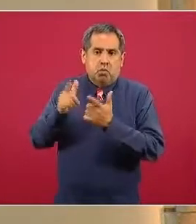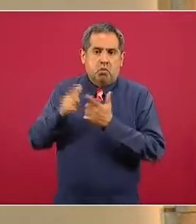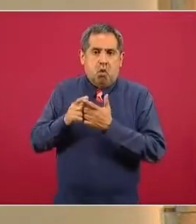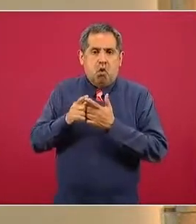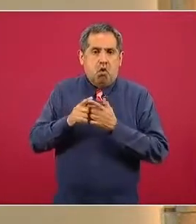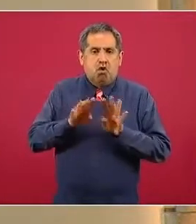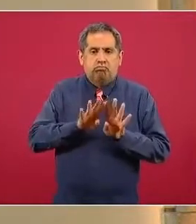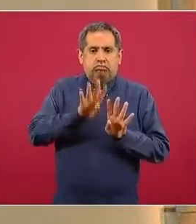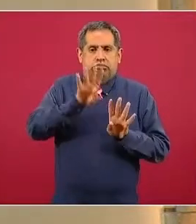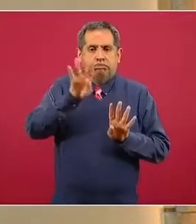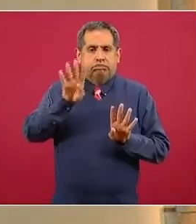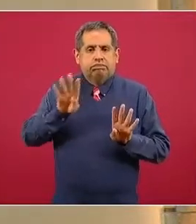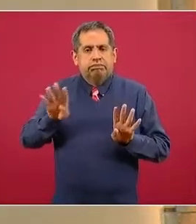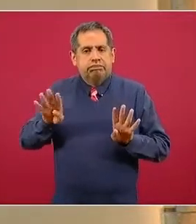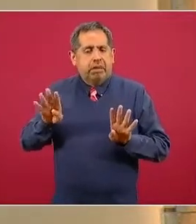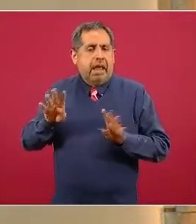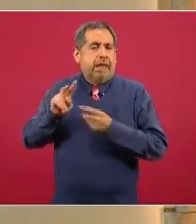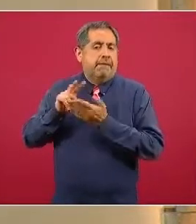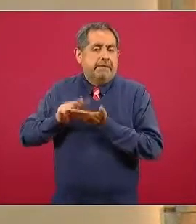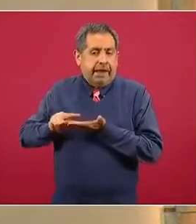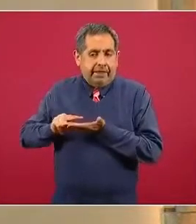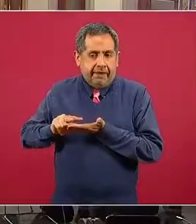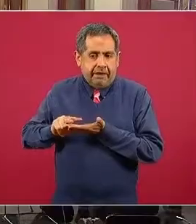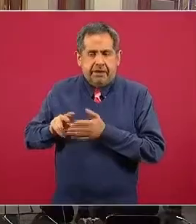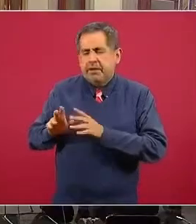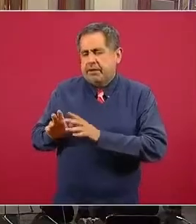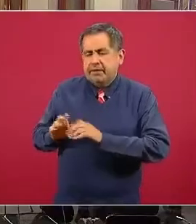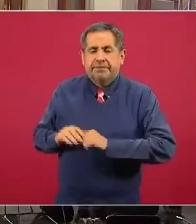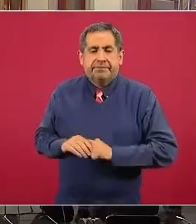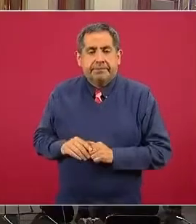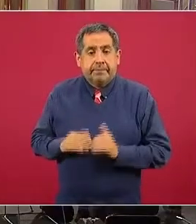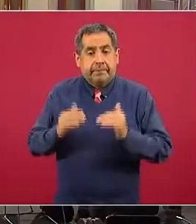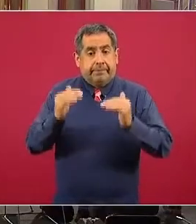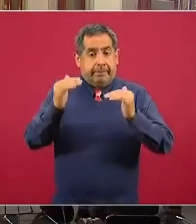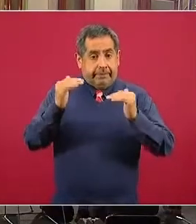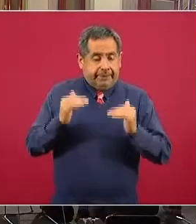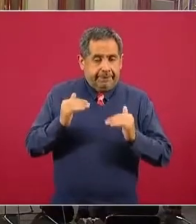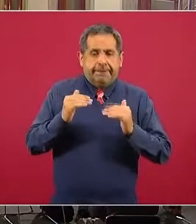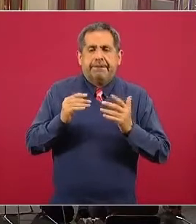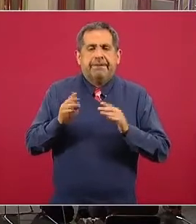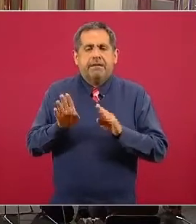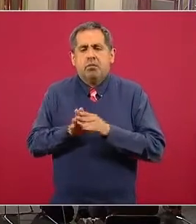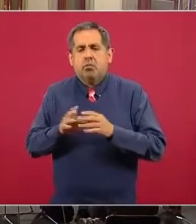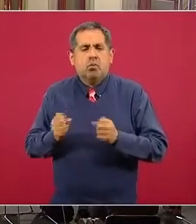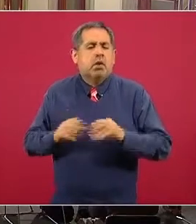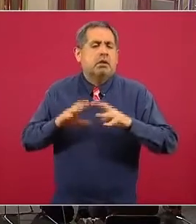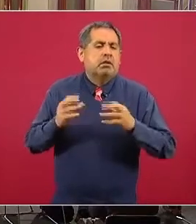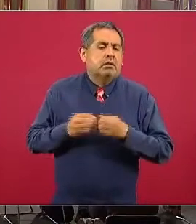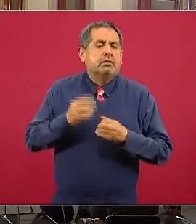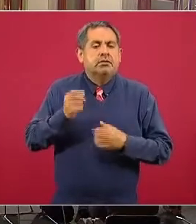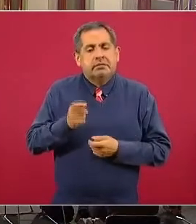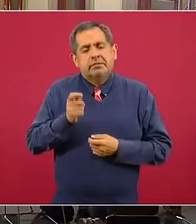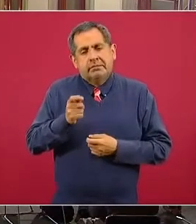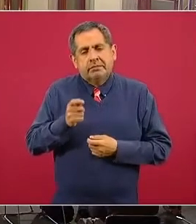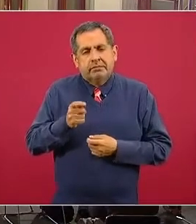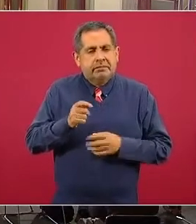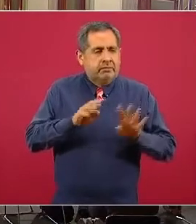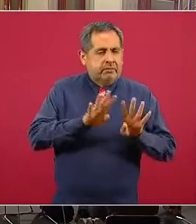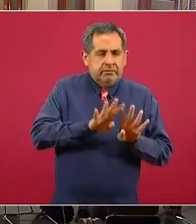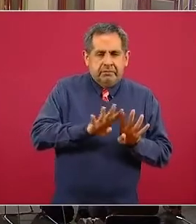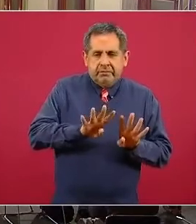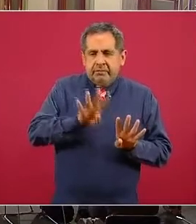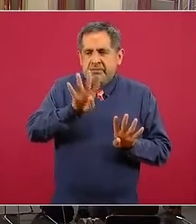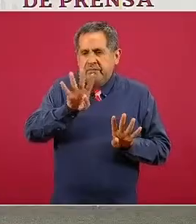representado en esta gráfica. El grupo que le sigue en cantidad son precisamente las barras de